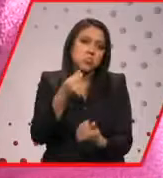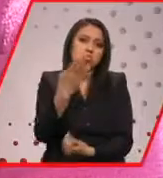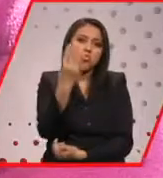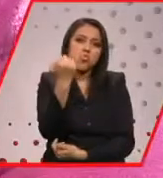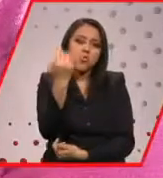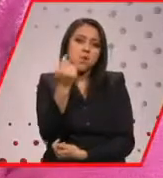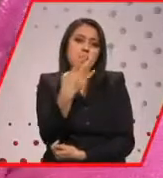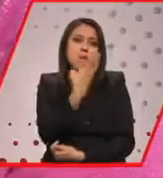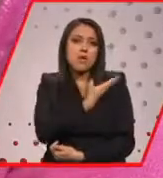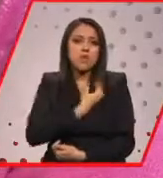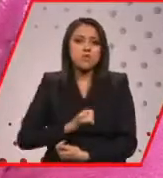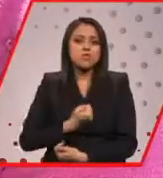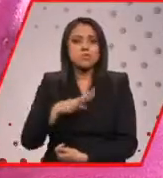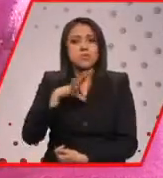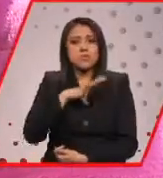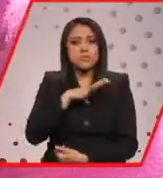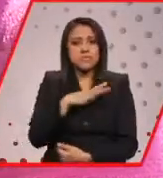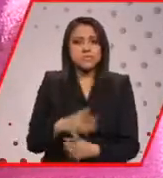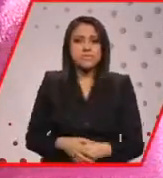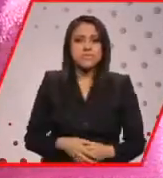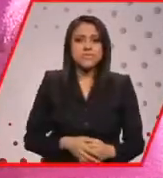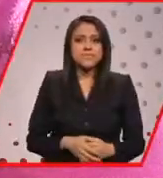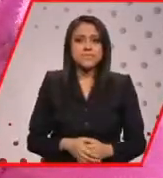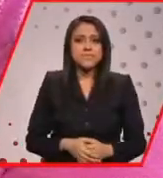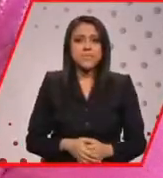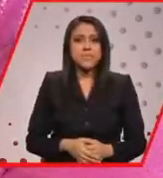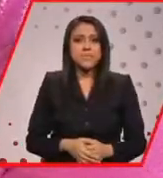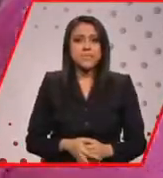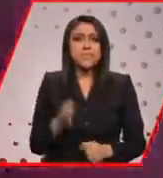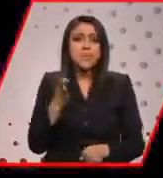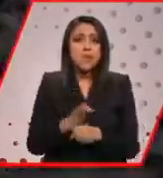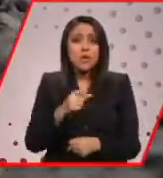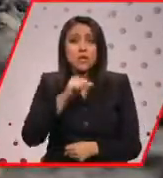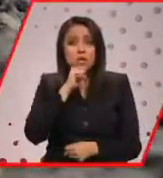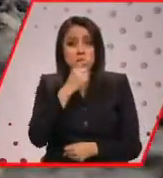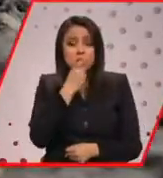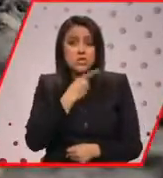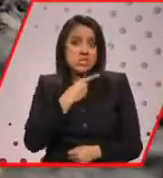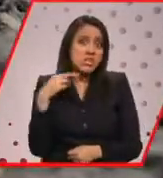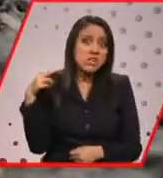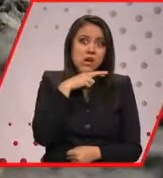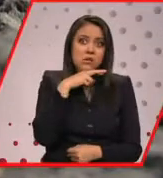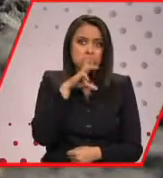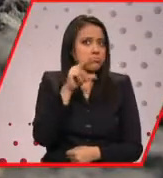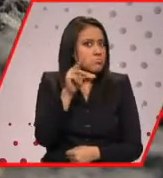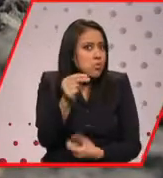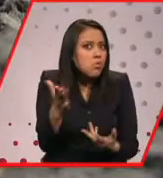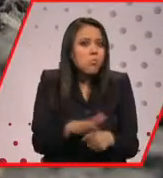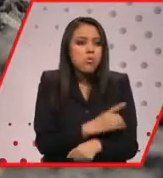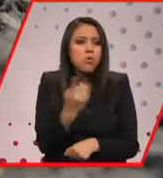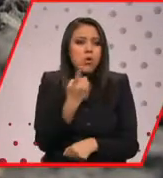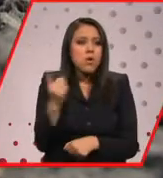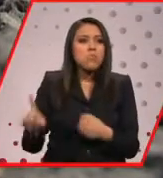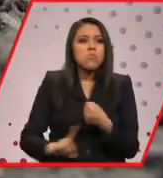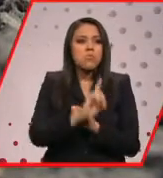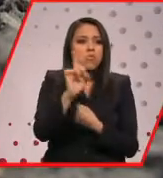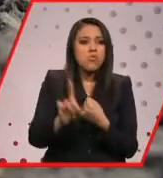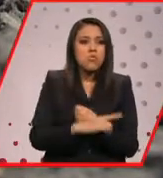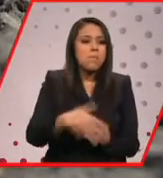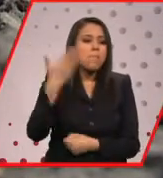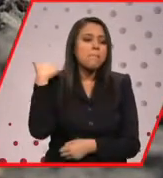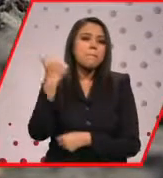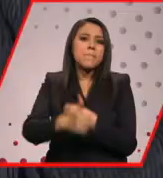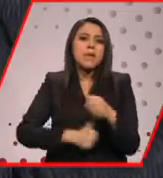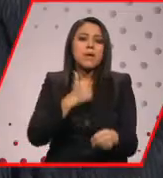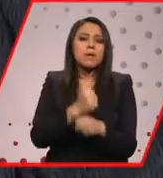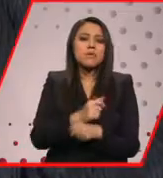hijos. Y ahora pues no las quieren quitar y pues no se vale. Dicen que los problemas existen desde hace años.